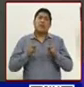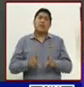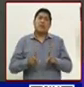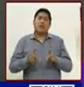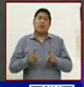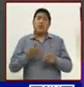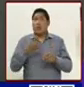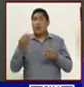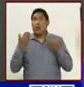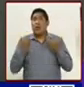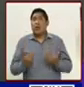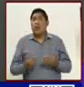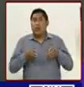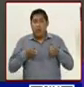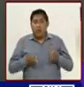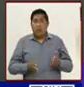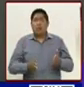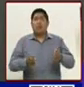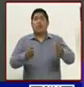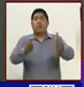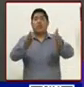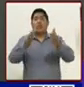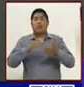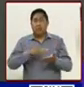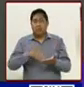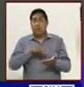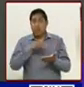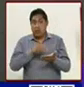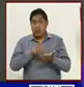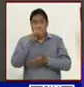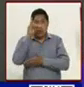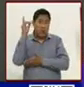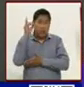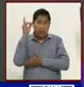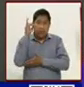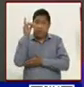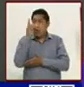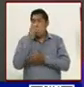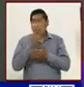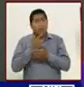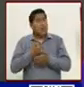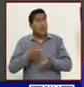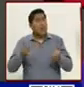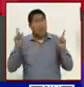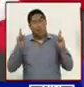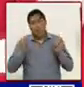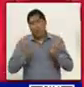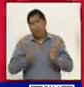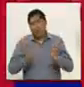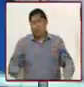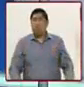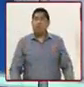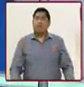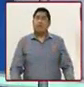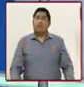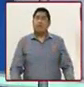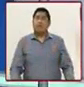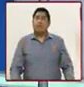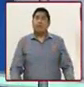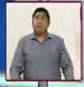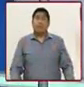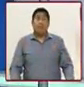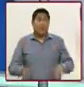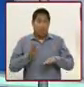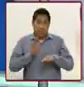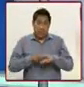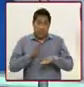en estos momentos la carretera, la red vial fundamental se encuentran expeditos. Y también